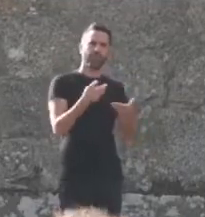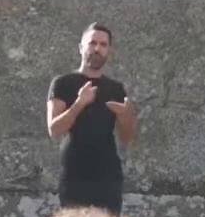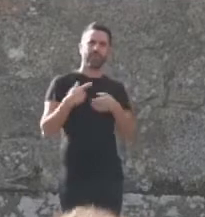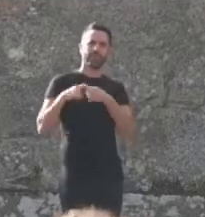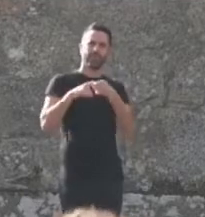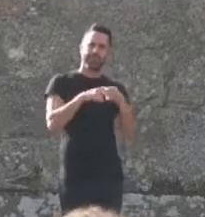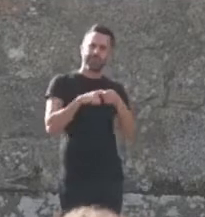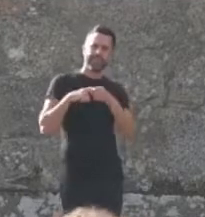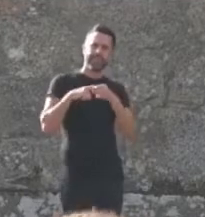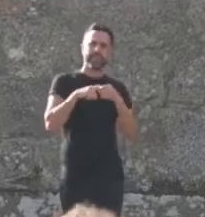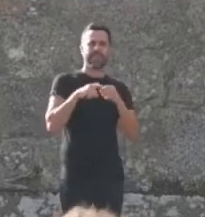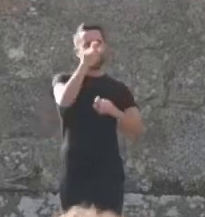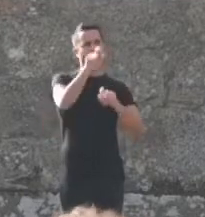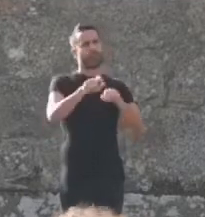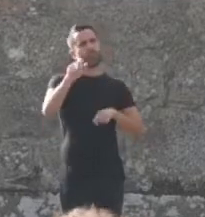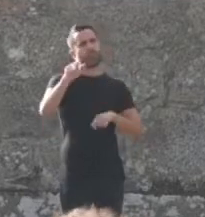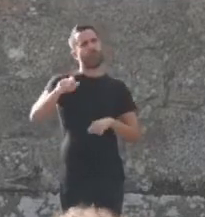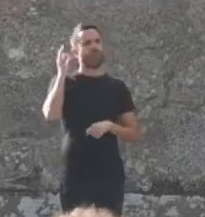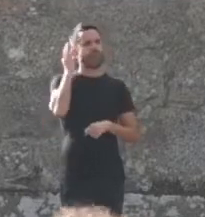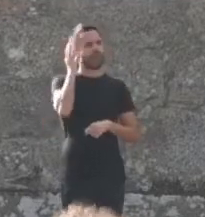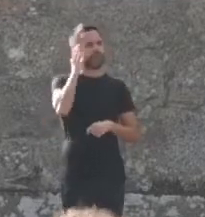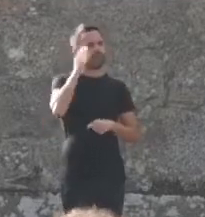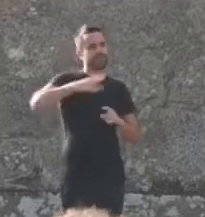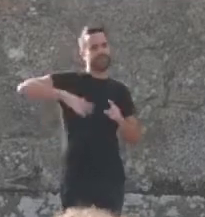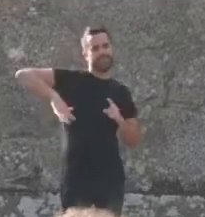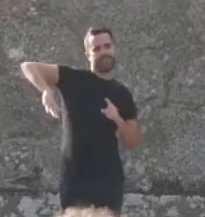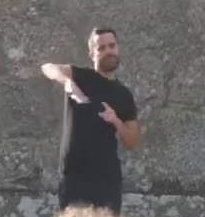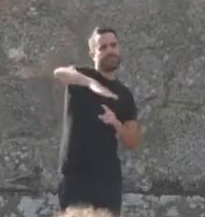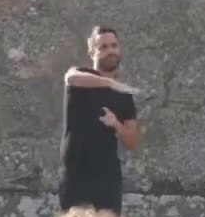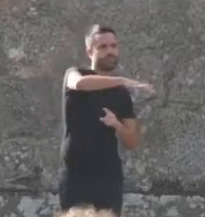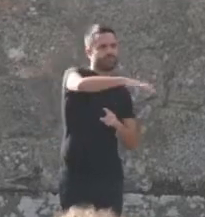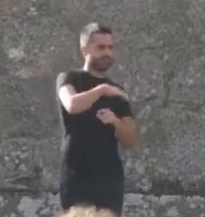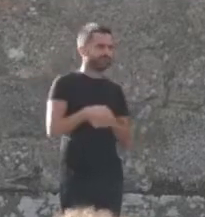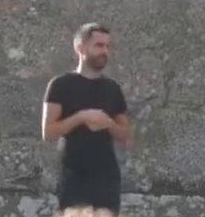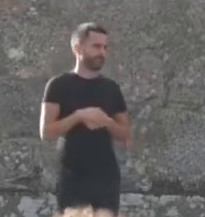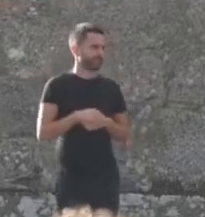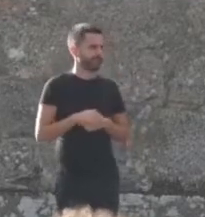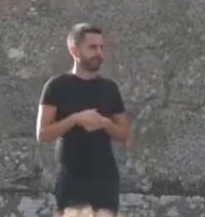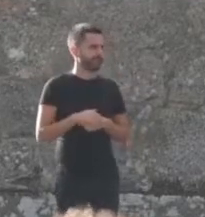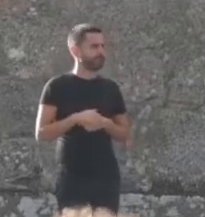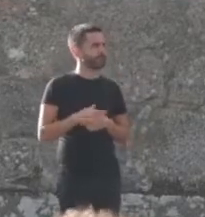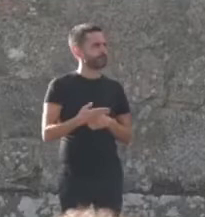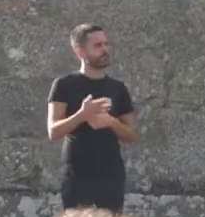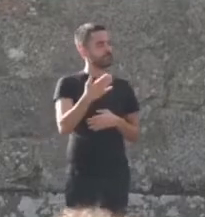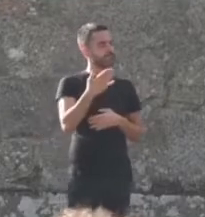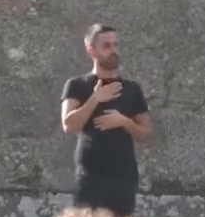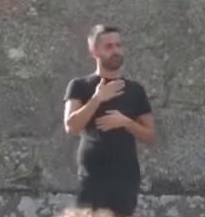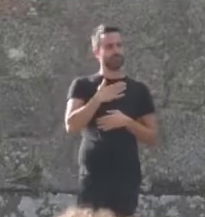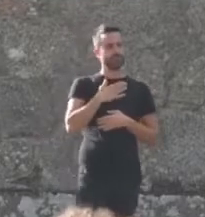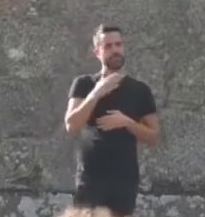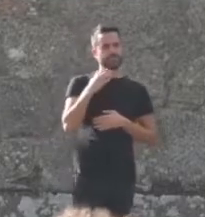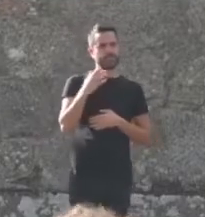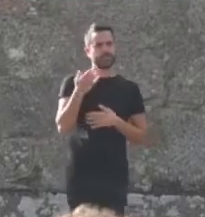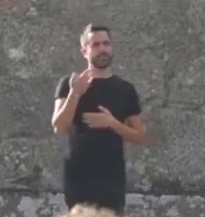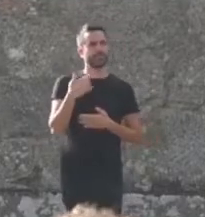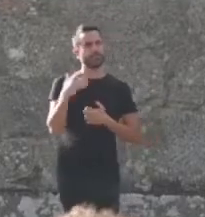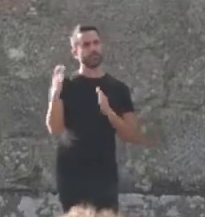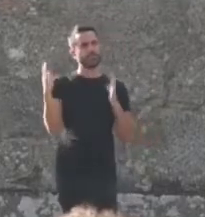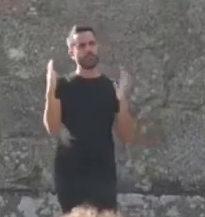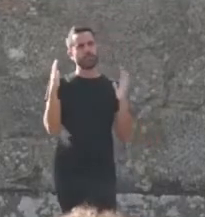mulleres da contorna. E para min hubo un momento especialmente impactante e emotivo en todo ese